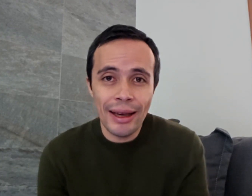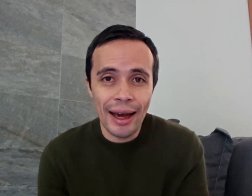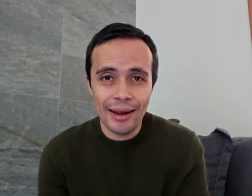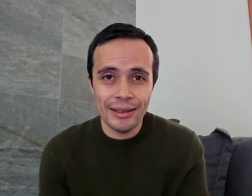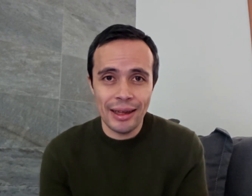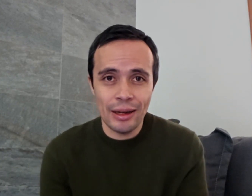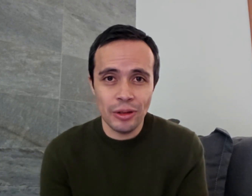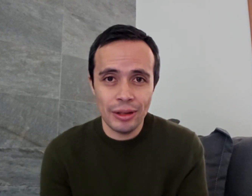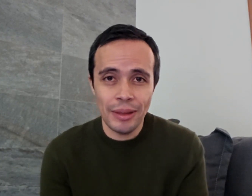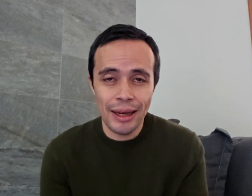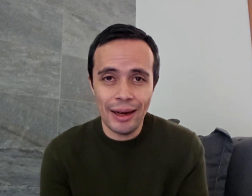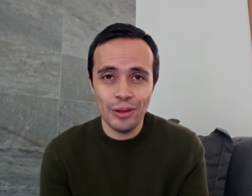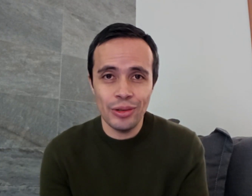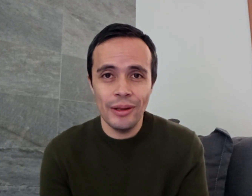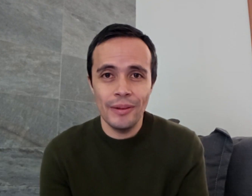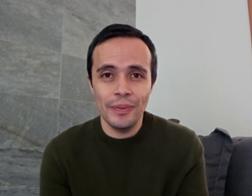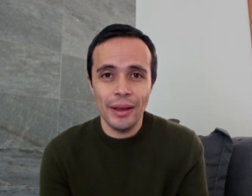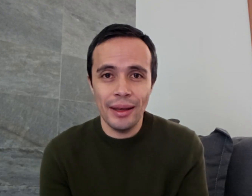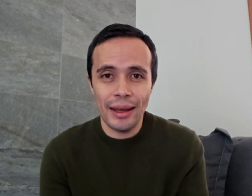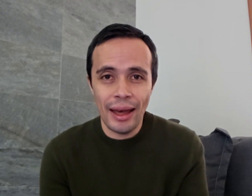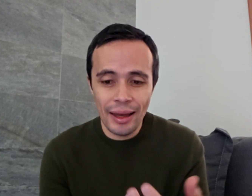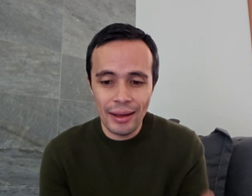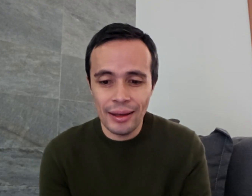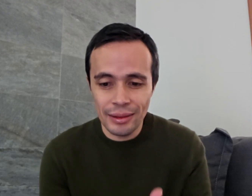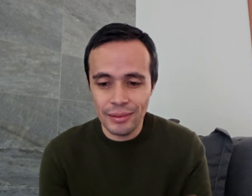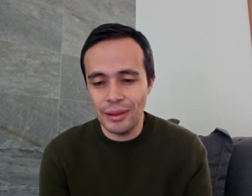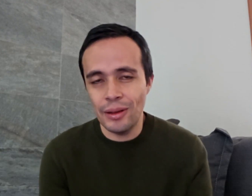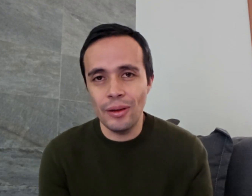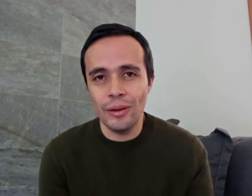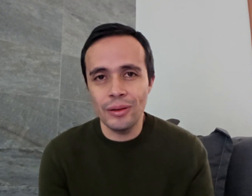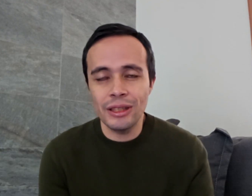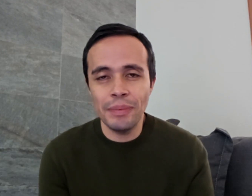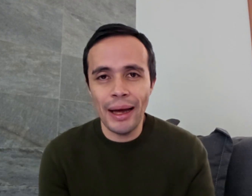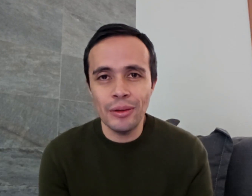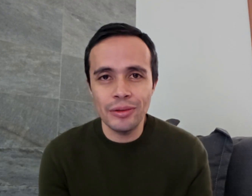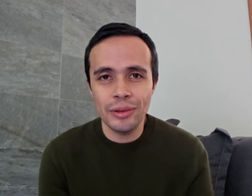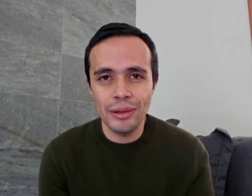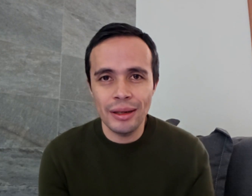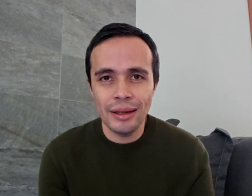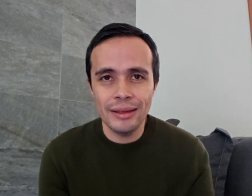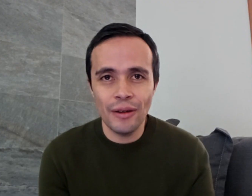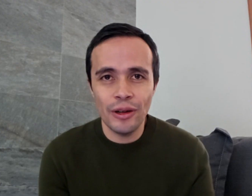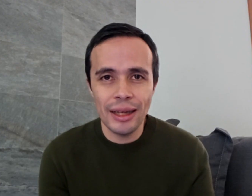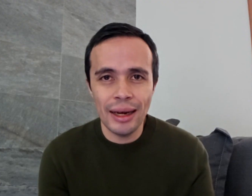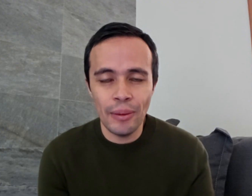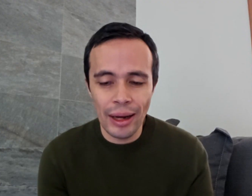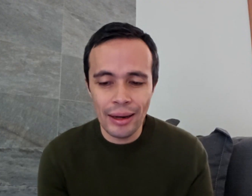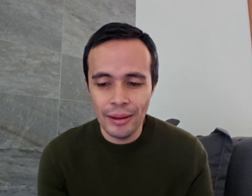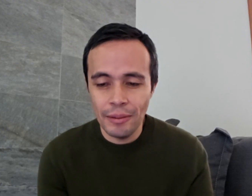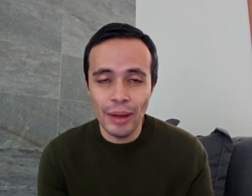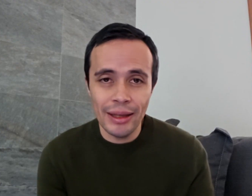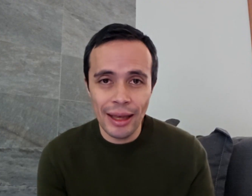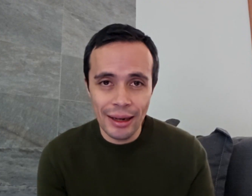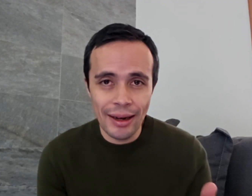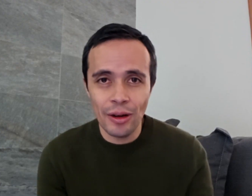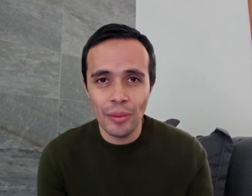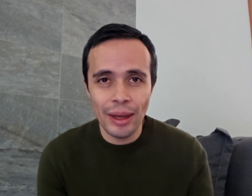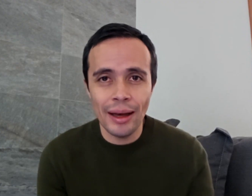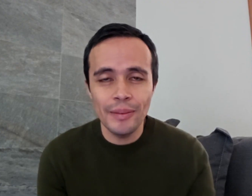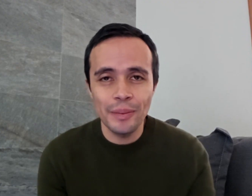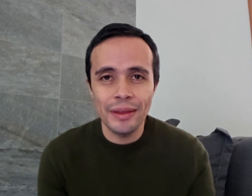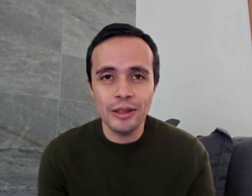que explicarles a los norteamericanos que los hispanos, esta fuerza laboral,